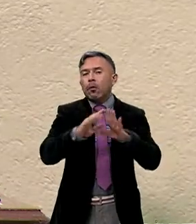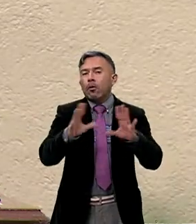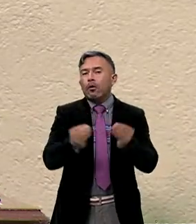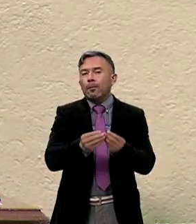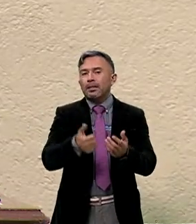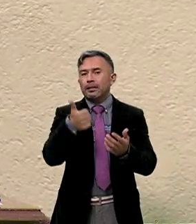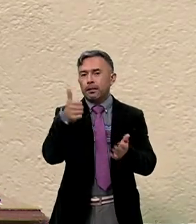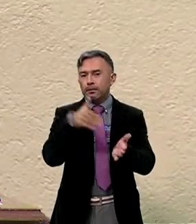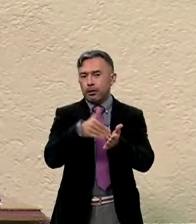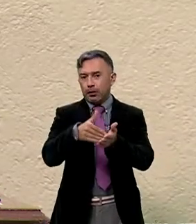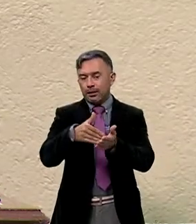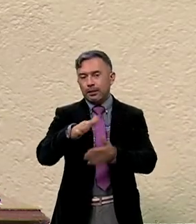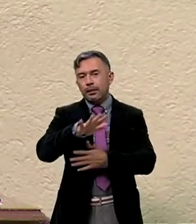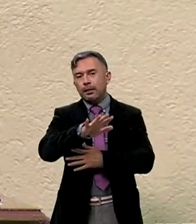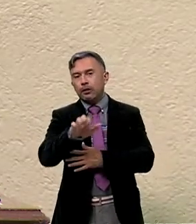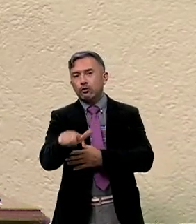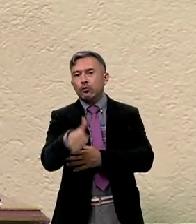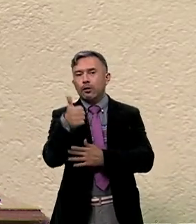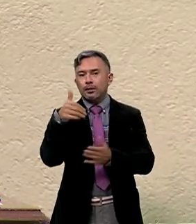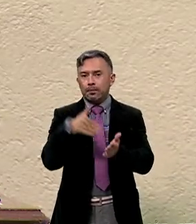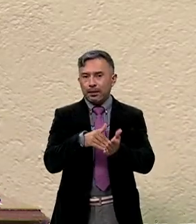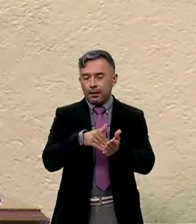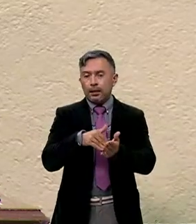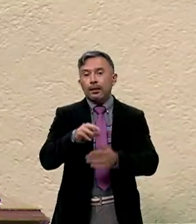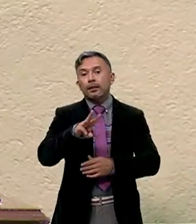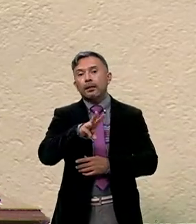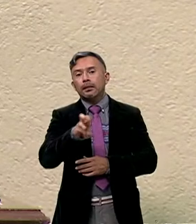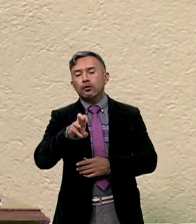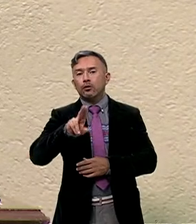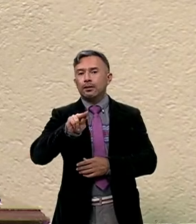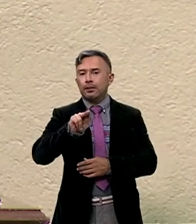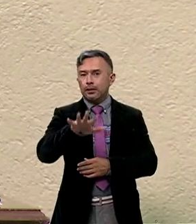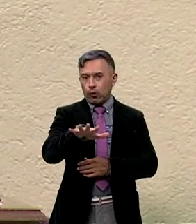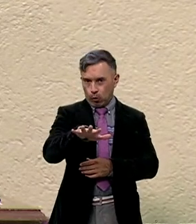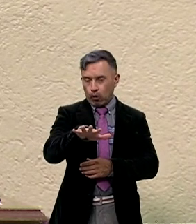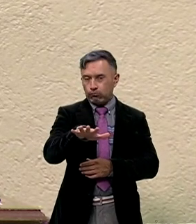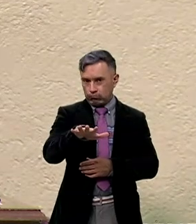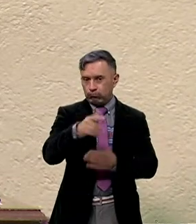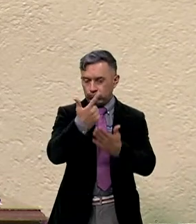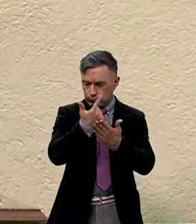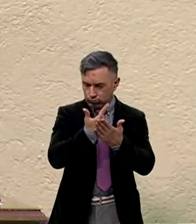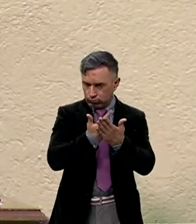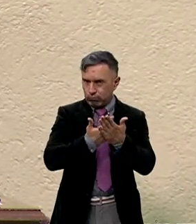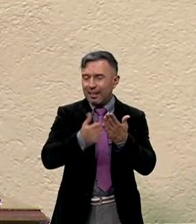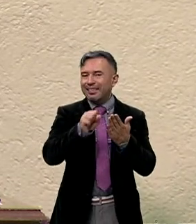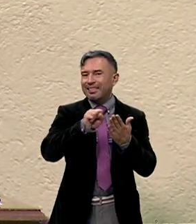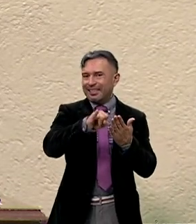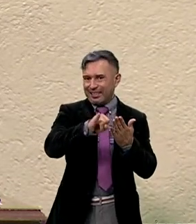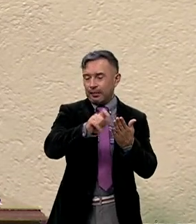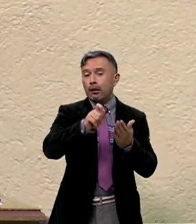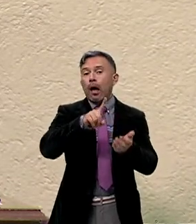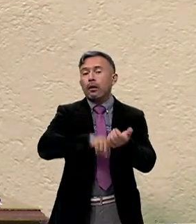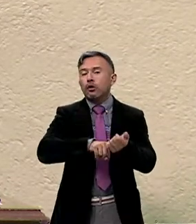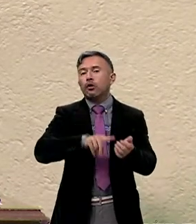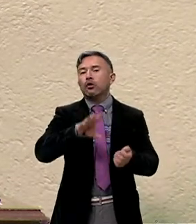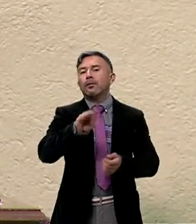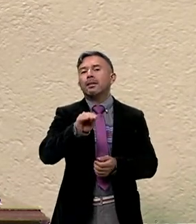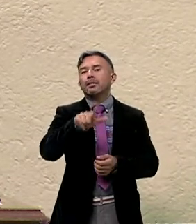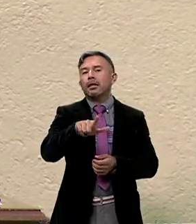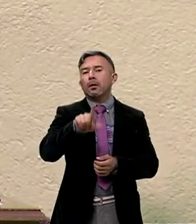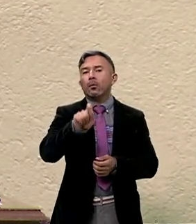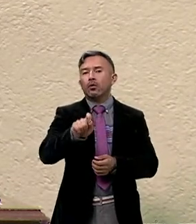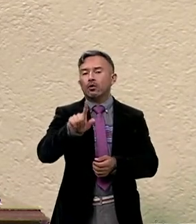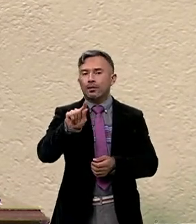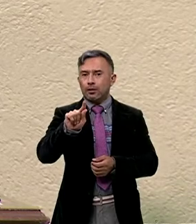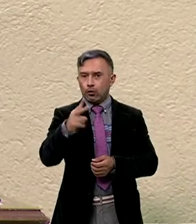millones 511 mil 385 esto es el 97 punto 72